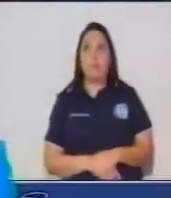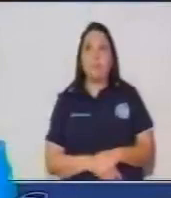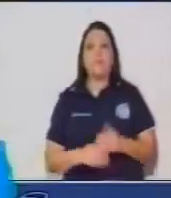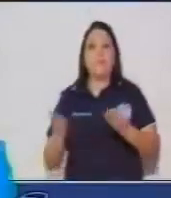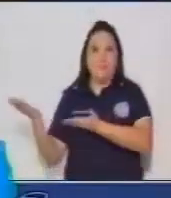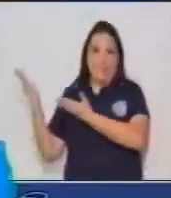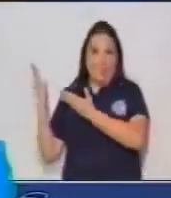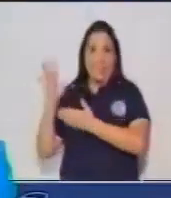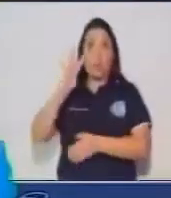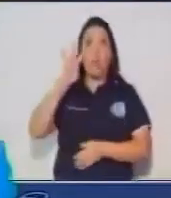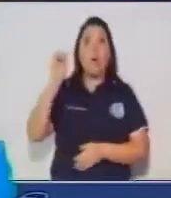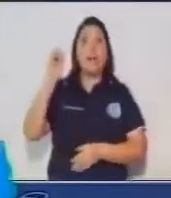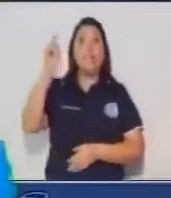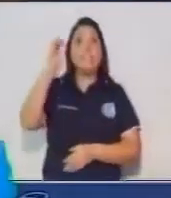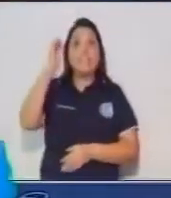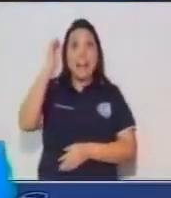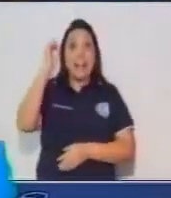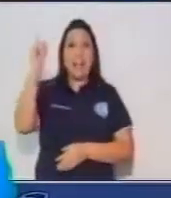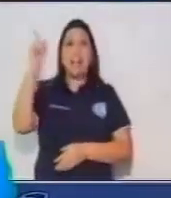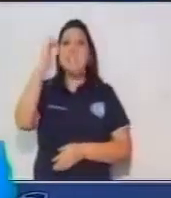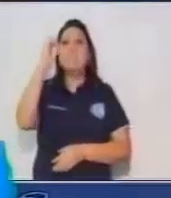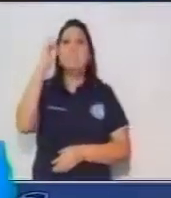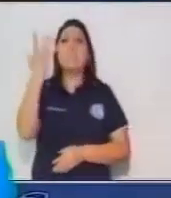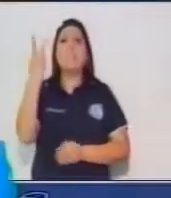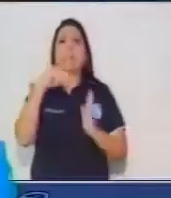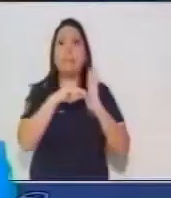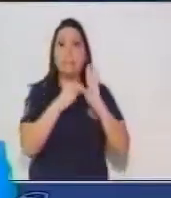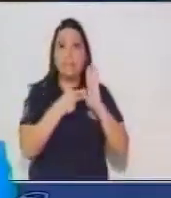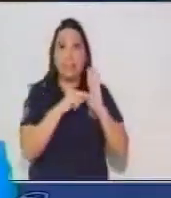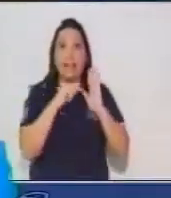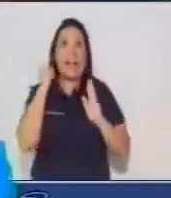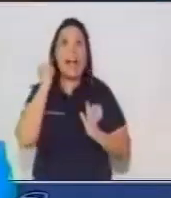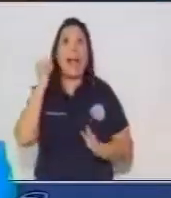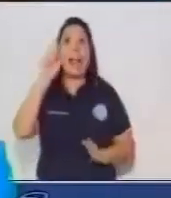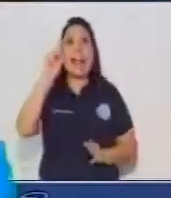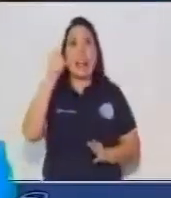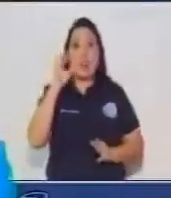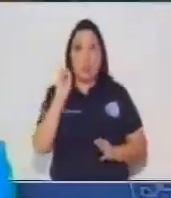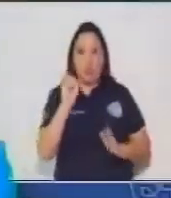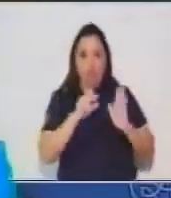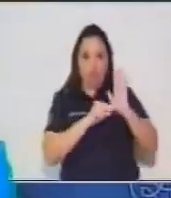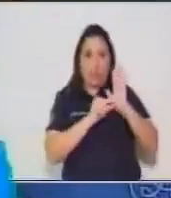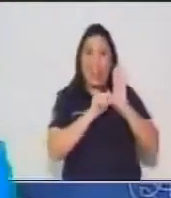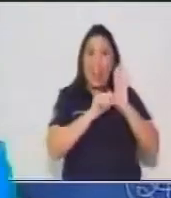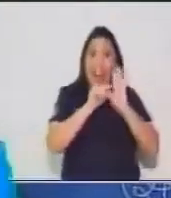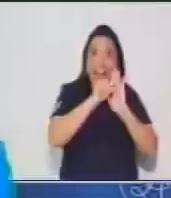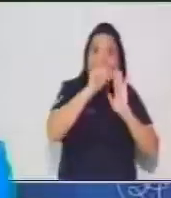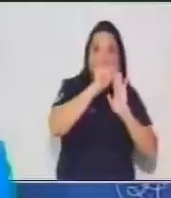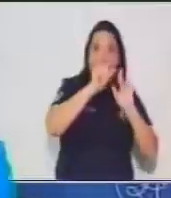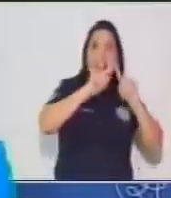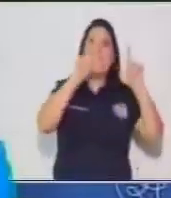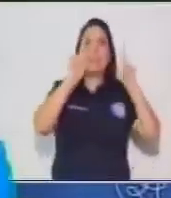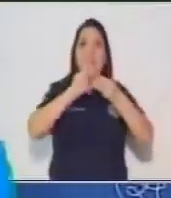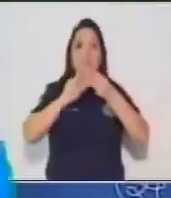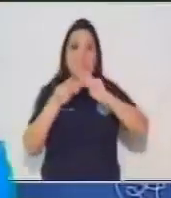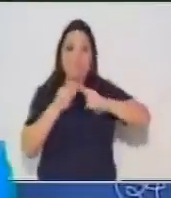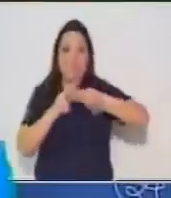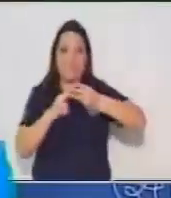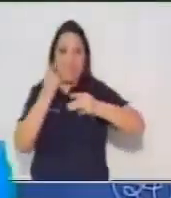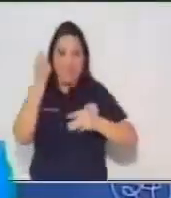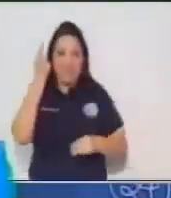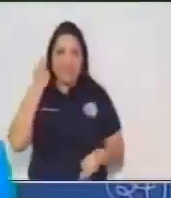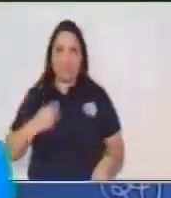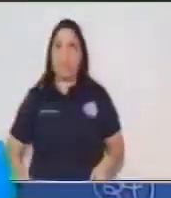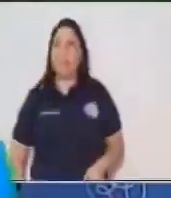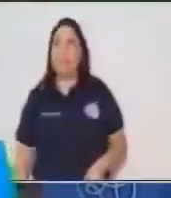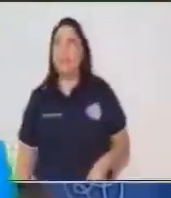40 grados. Este circulito me indica que son grados. Entonces, veamos.